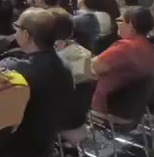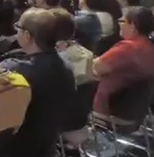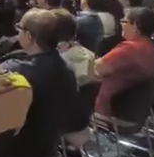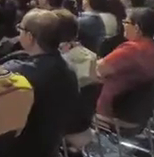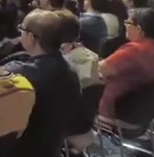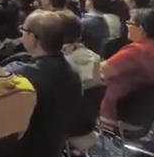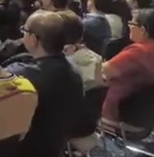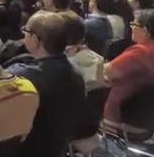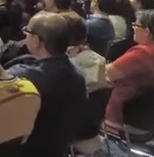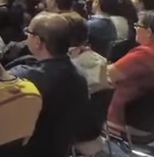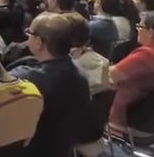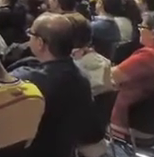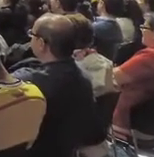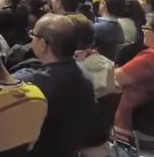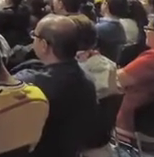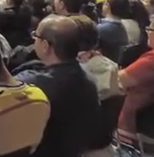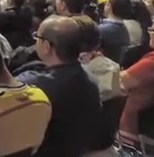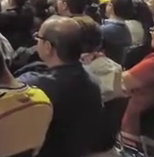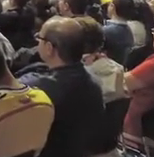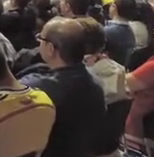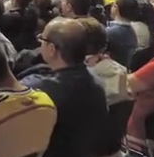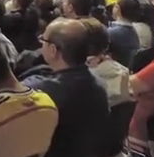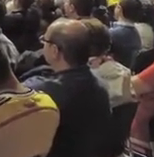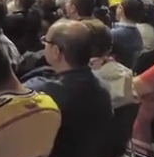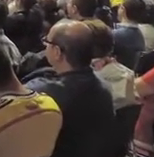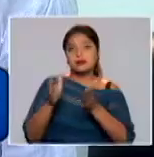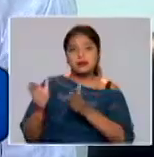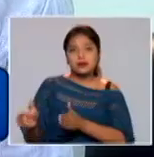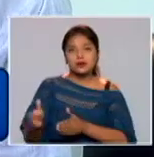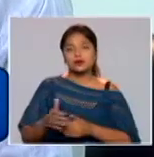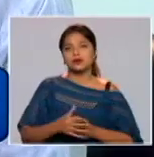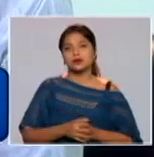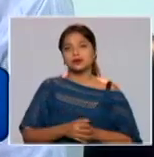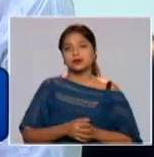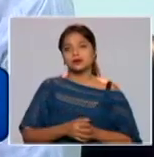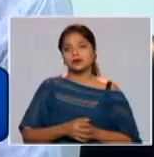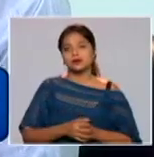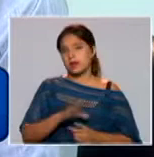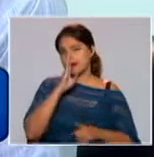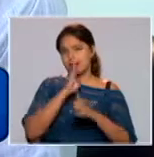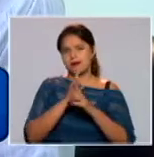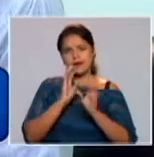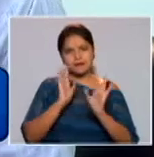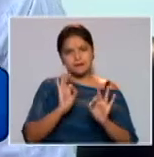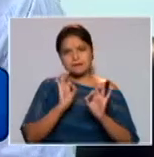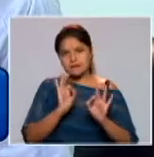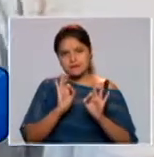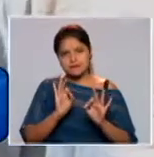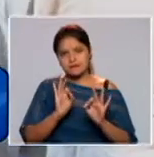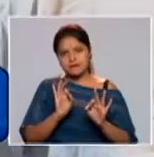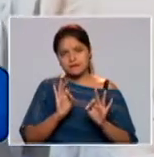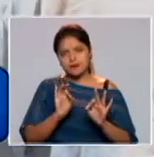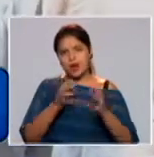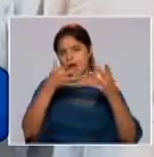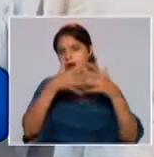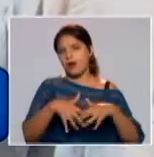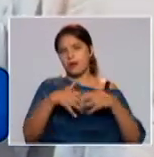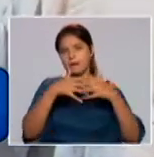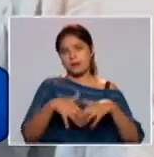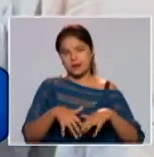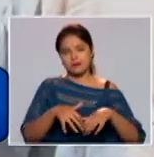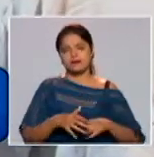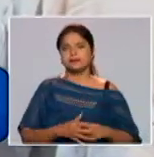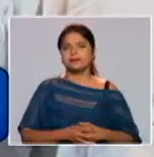ver servicio al cliente clima organizacional está muy a a las empresas